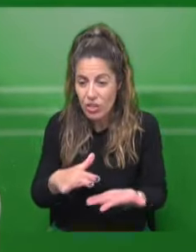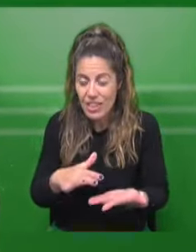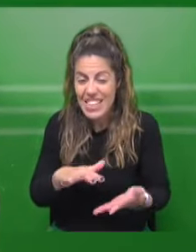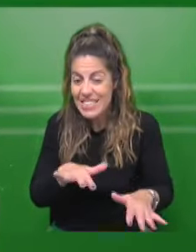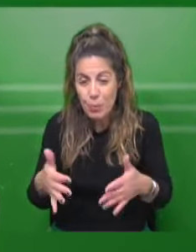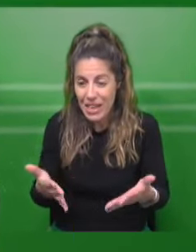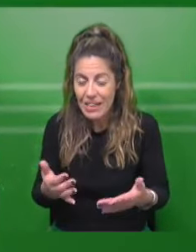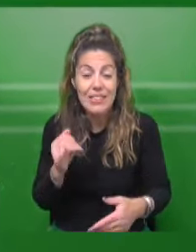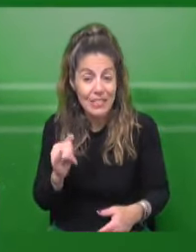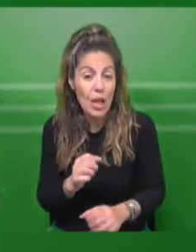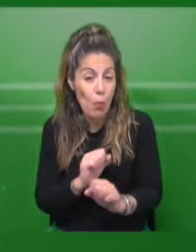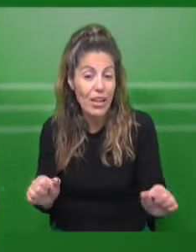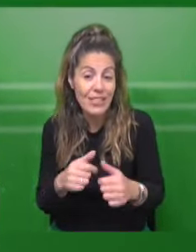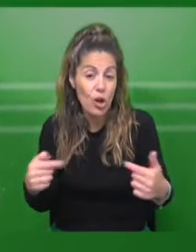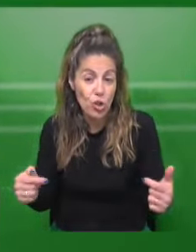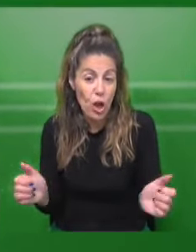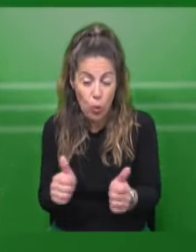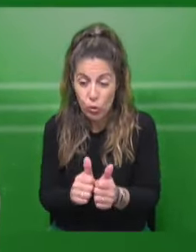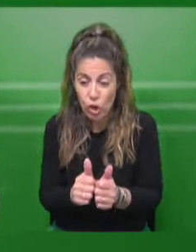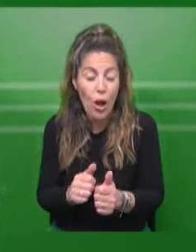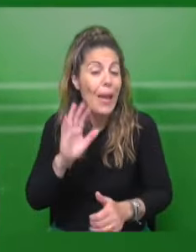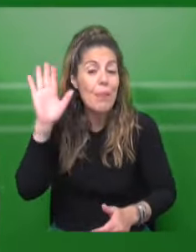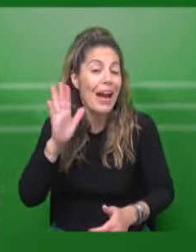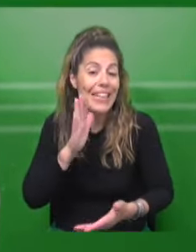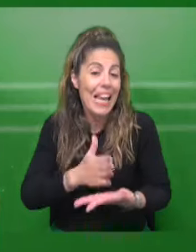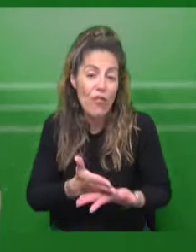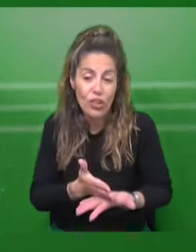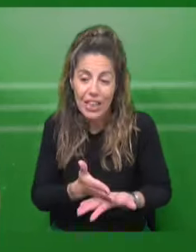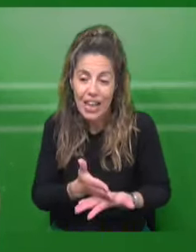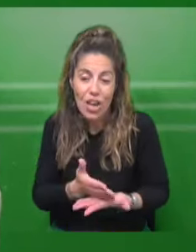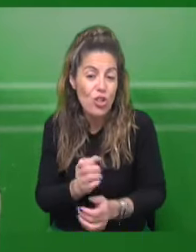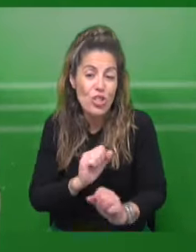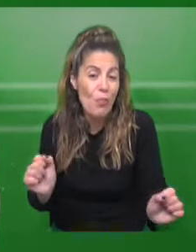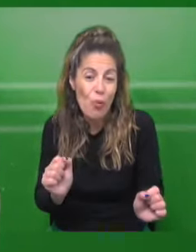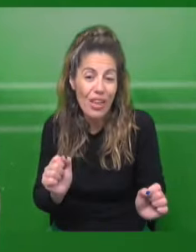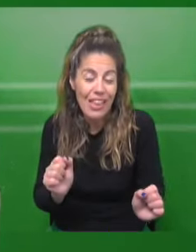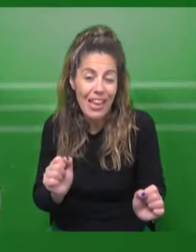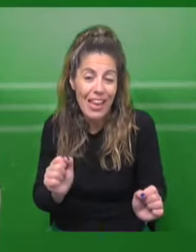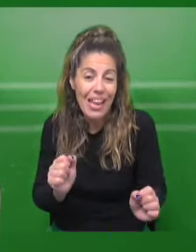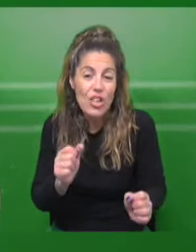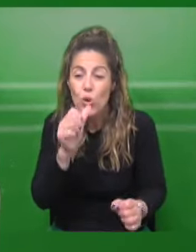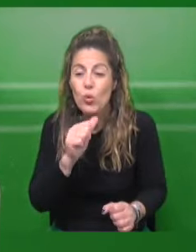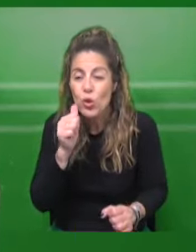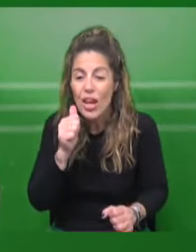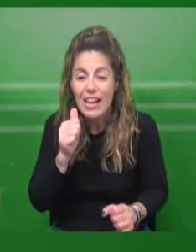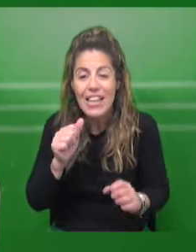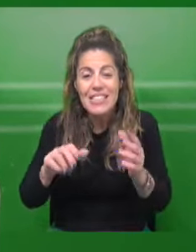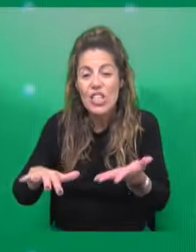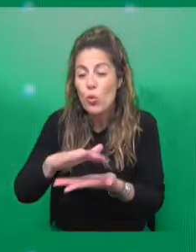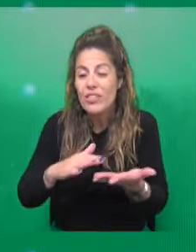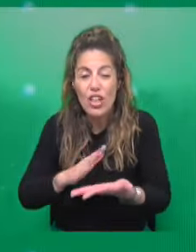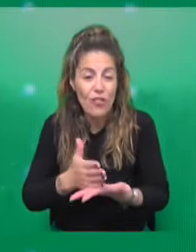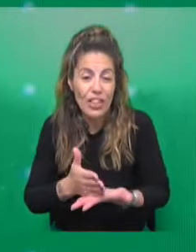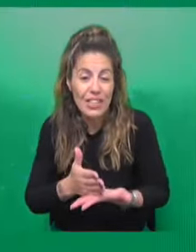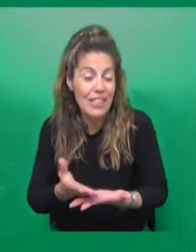imaginen la frontera Nadie puede resolver cuestiones fronterizas sin involucrar a los gobiernos locales Entonces eso queda claro acá